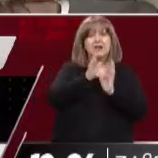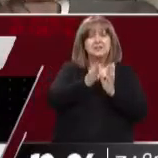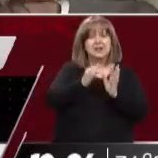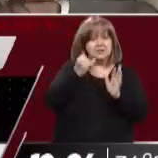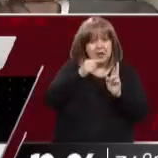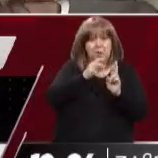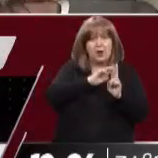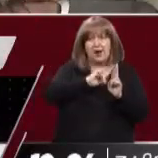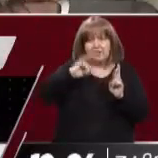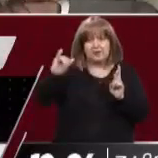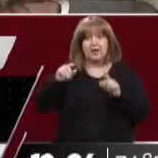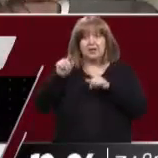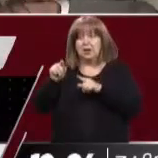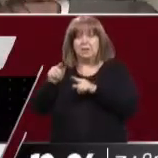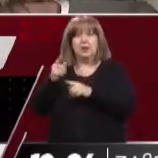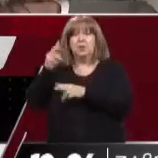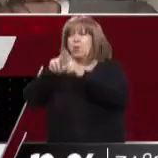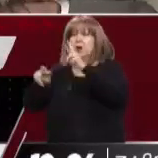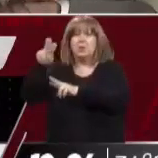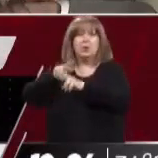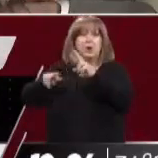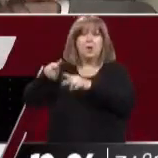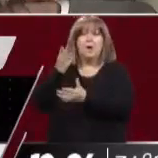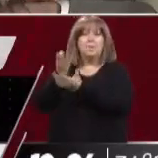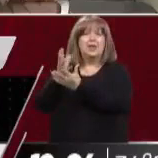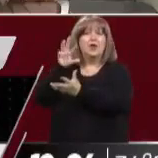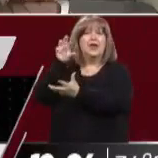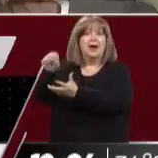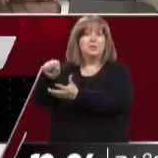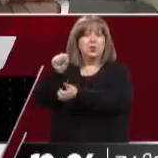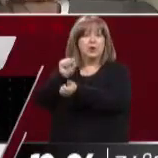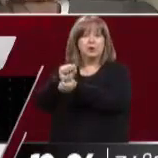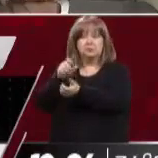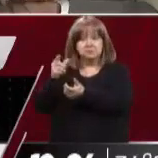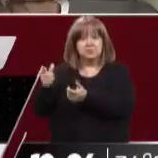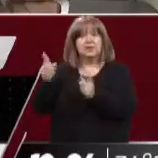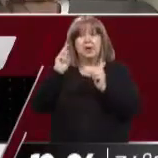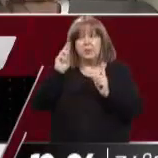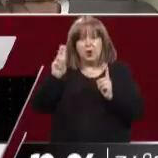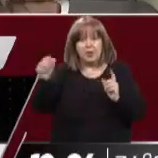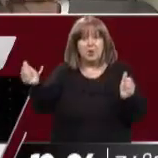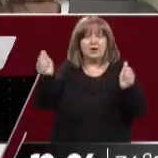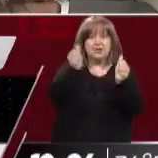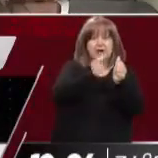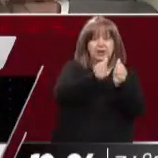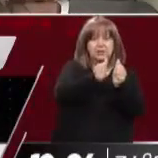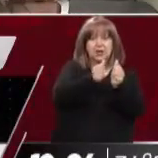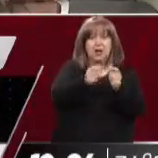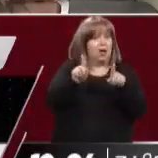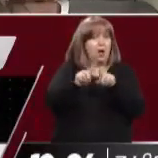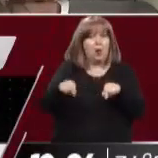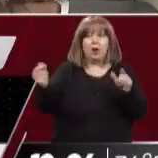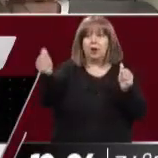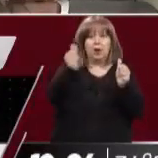género. Tenía pedido de captura, tenía además una prohibición de acercamiento, sin embargo, termina pasando